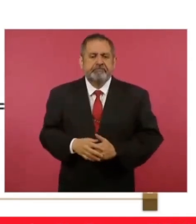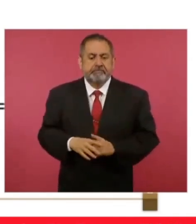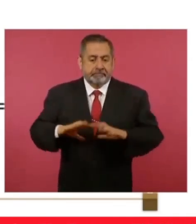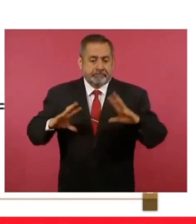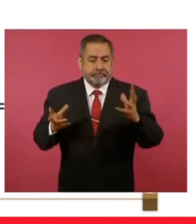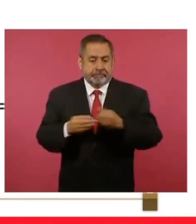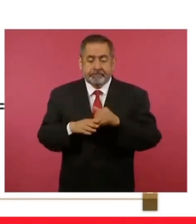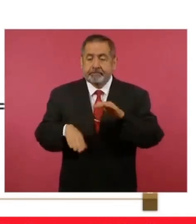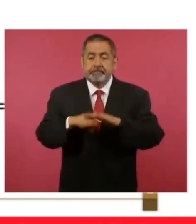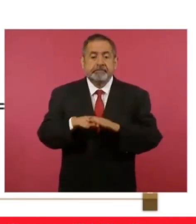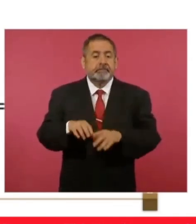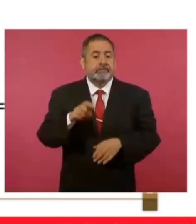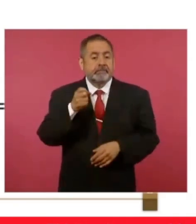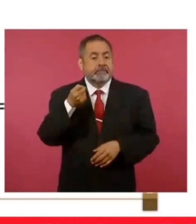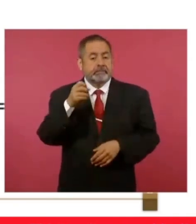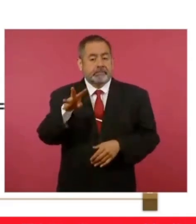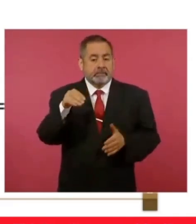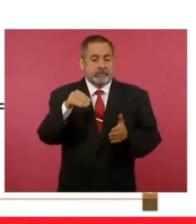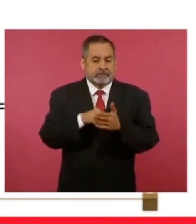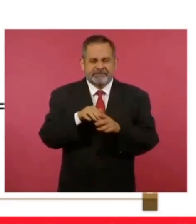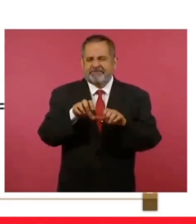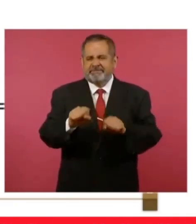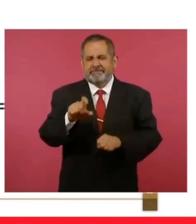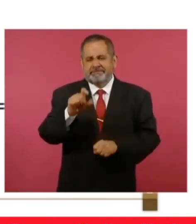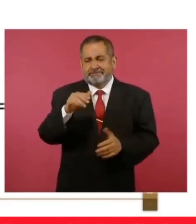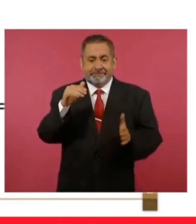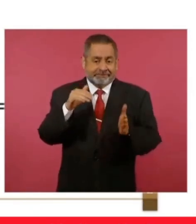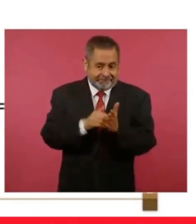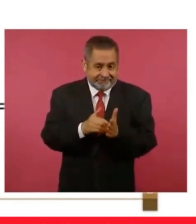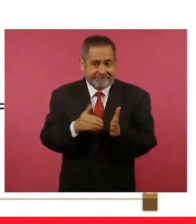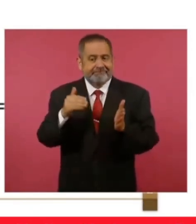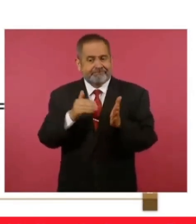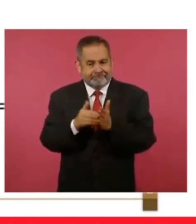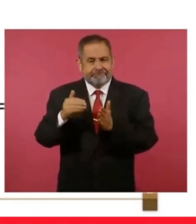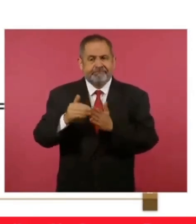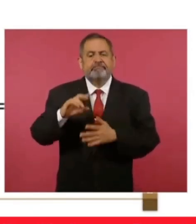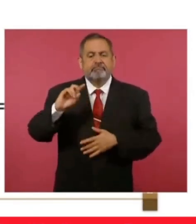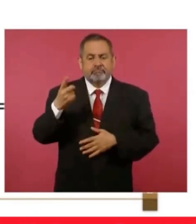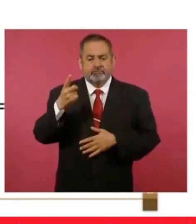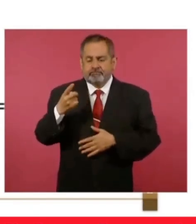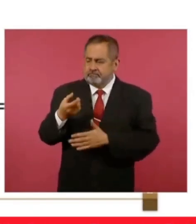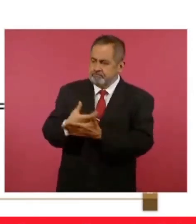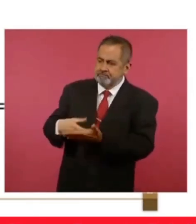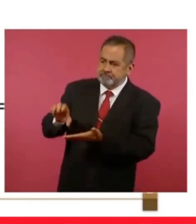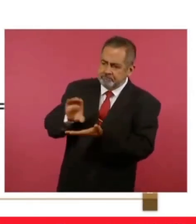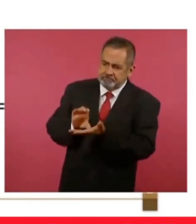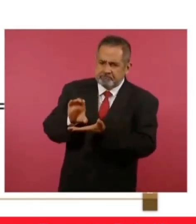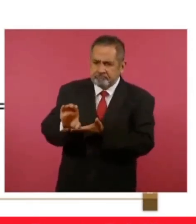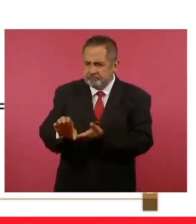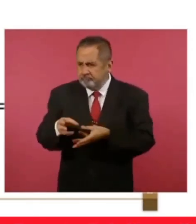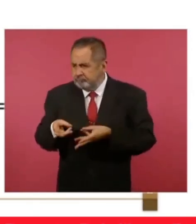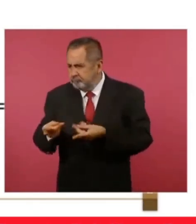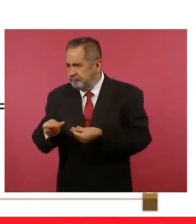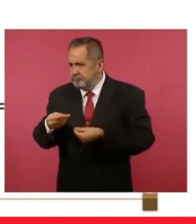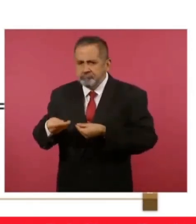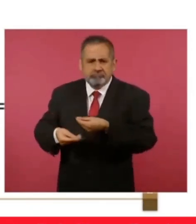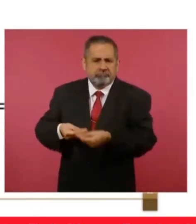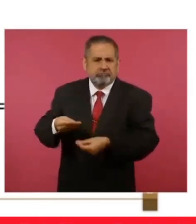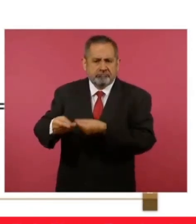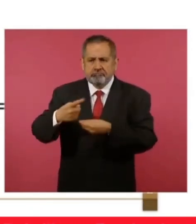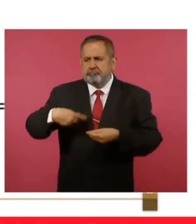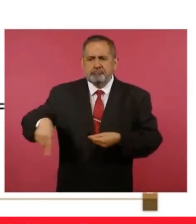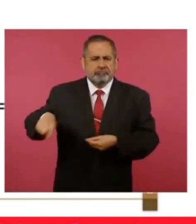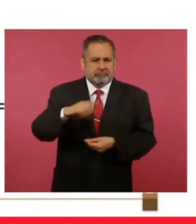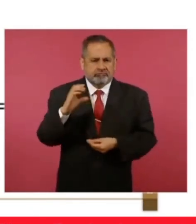de 19.000, casi 20.000 millones de dólares, lo que se ha invertido en esta administración en el sistema eléctrico